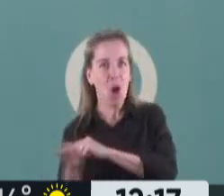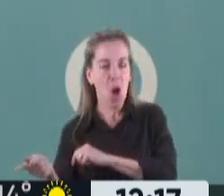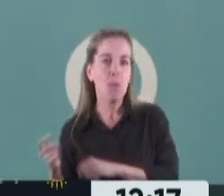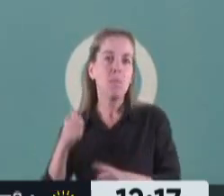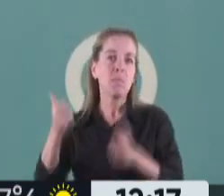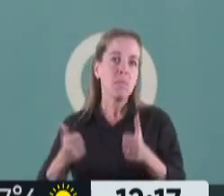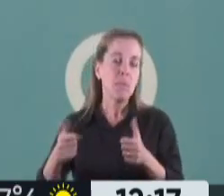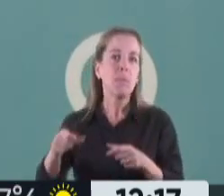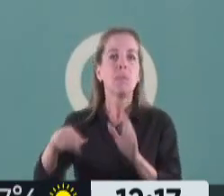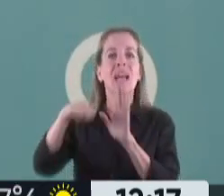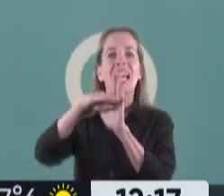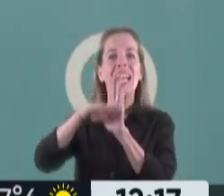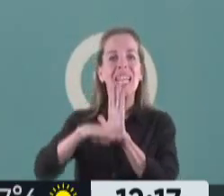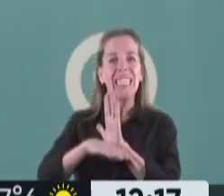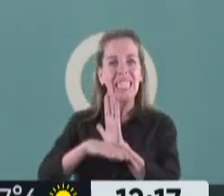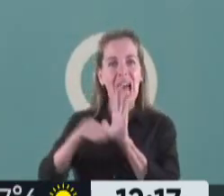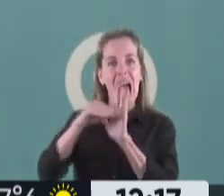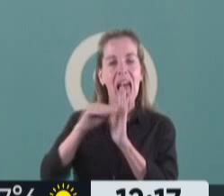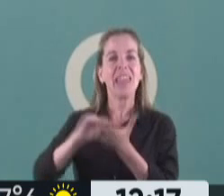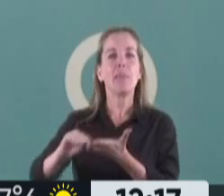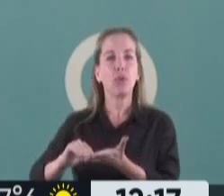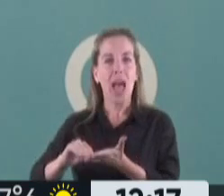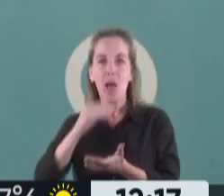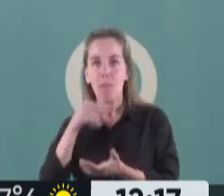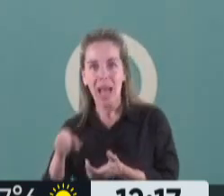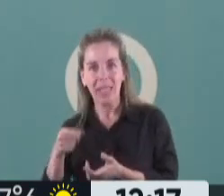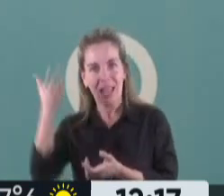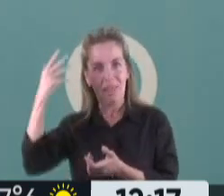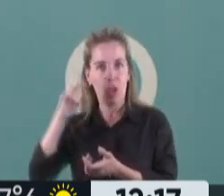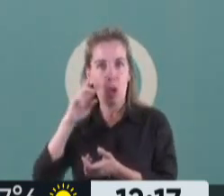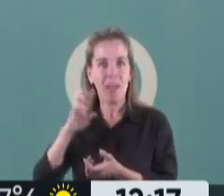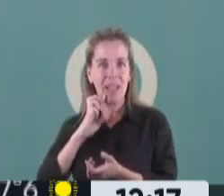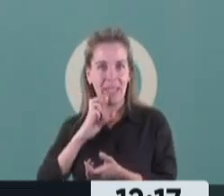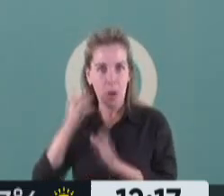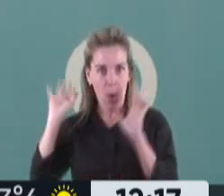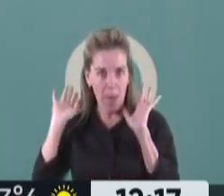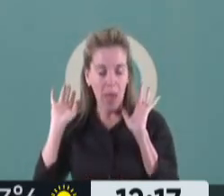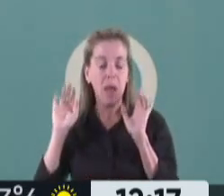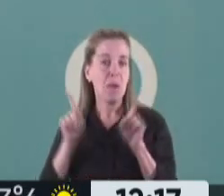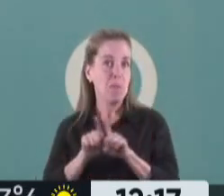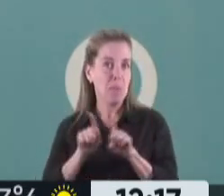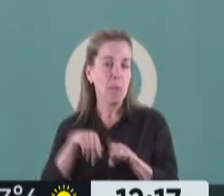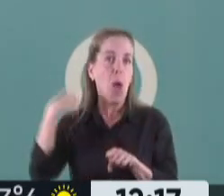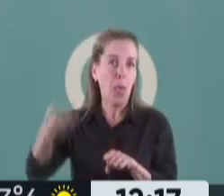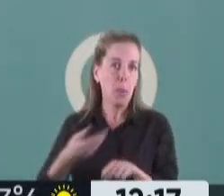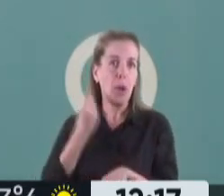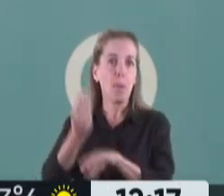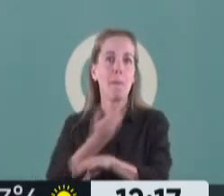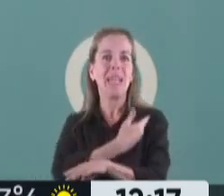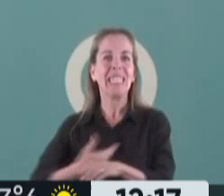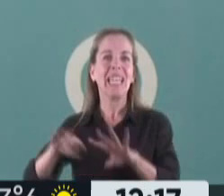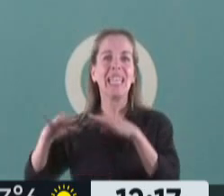y encabezó la lista de diputados nacionales. Como encabezó la lista de diputados nacionales en la provincia de Buenos Aires, fue presidente de la Cámara de